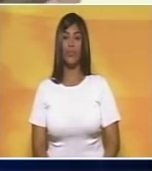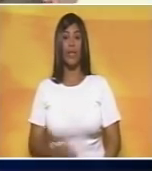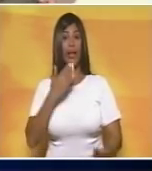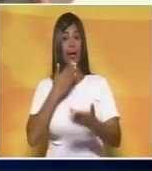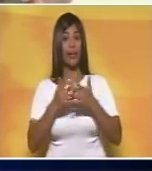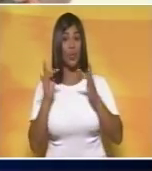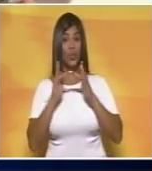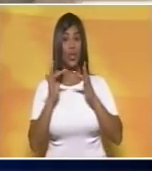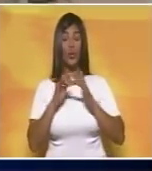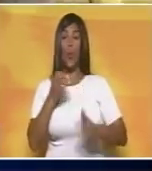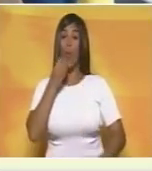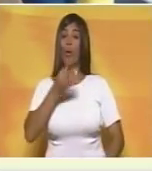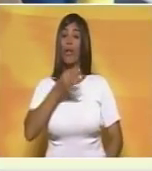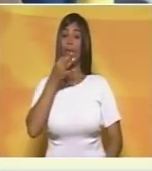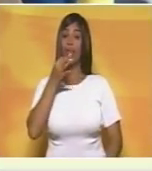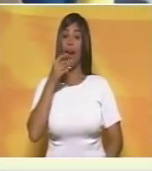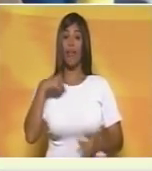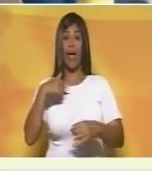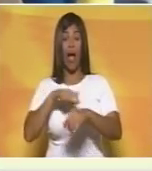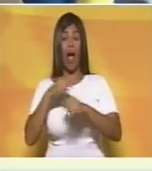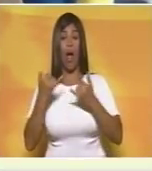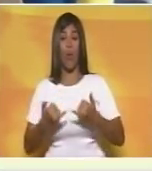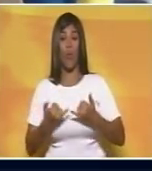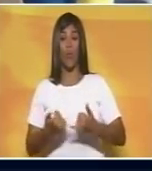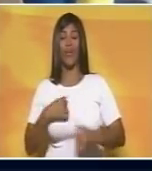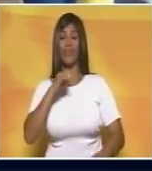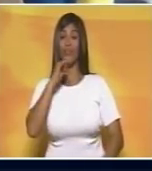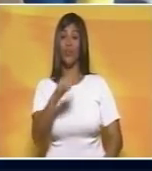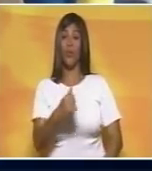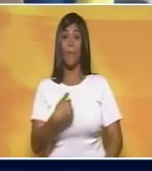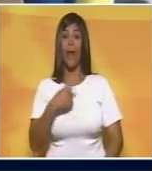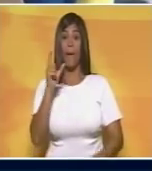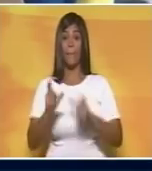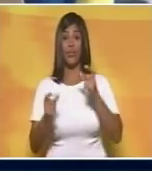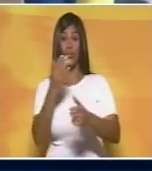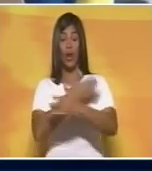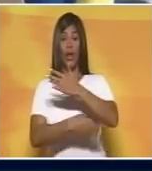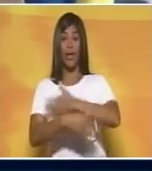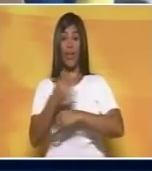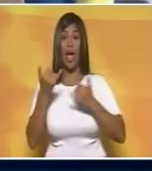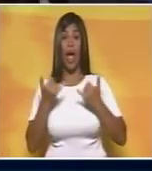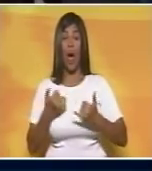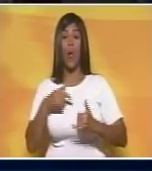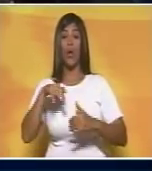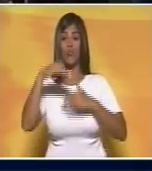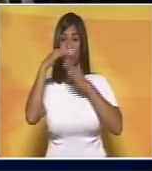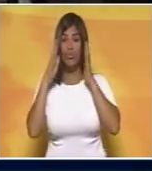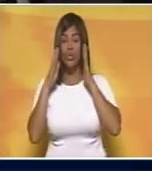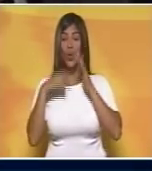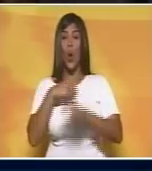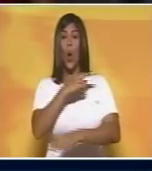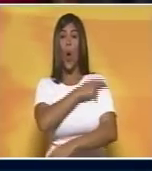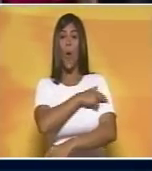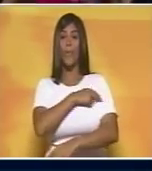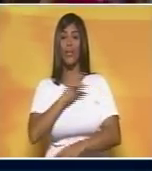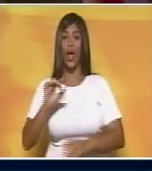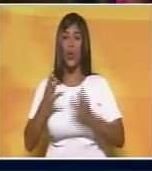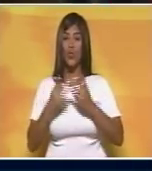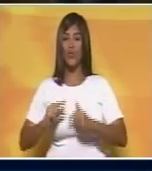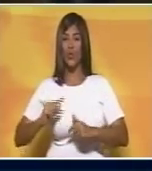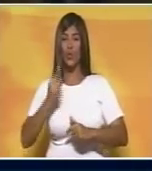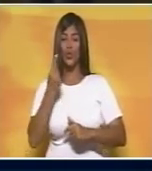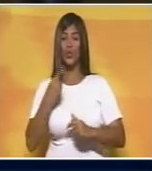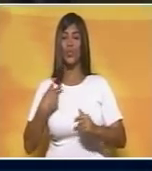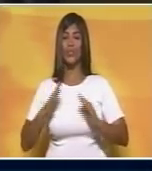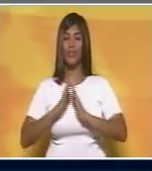Sí, gracias. Buenas tardes. En efecto, el contacto lo hacemos a esta hora para informarles que los heridos actualmente están siendo atendidos en el Hospital 1 de la Virgen del